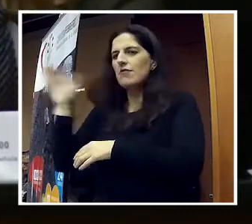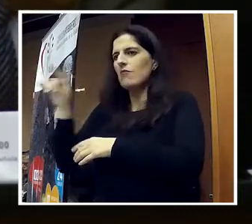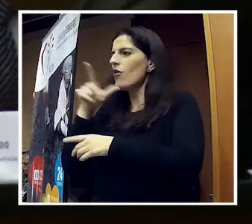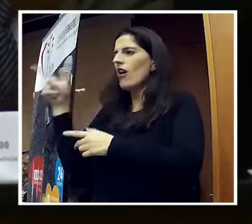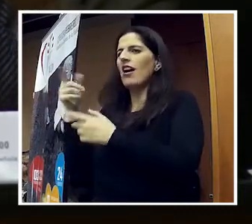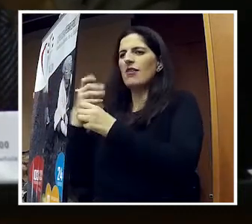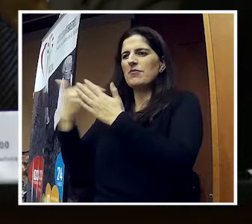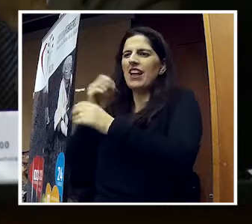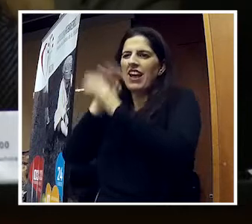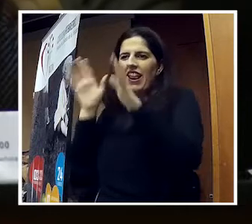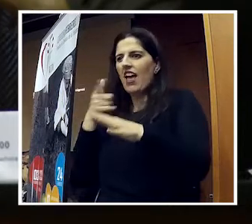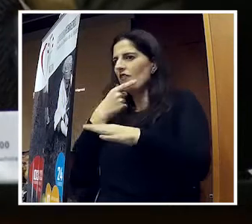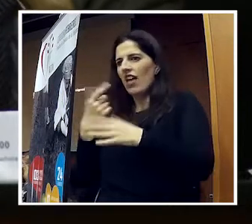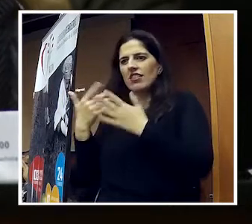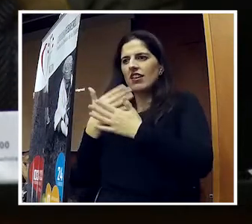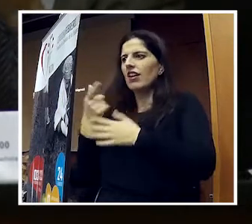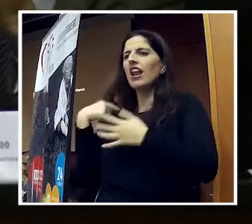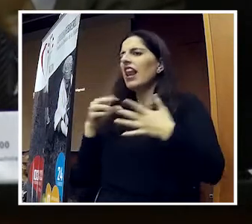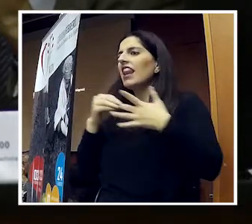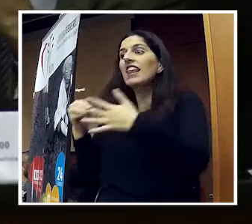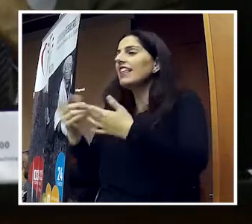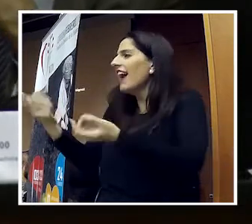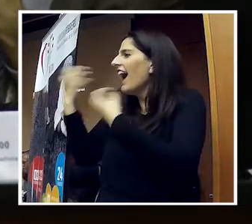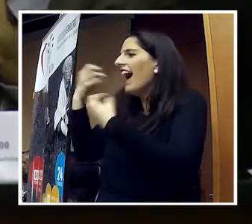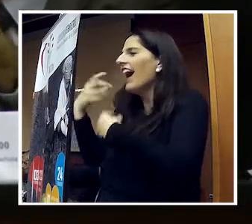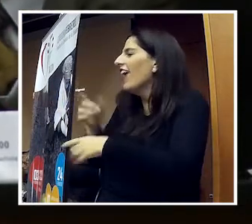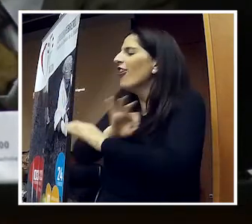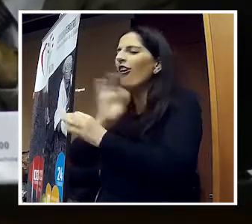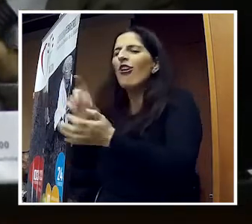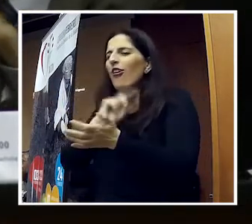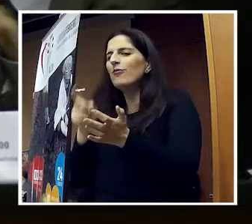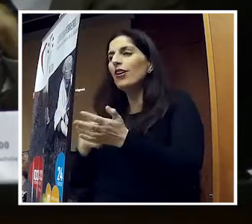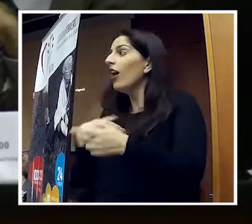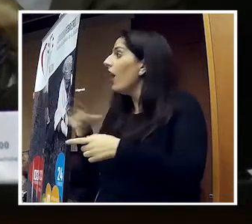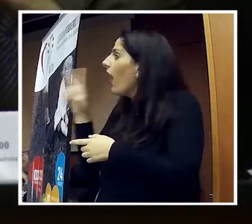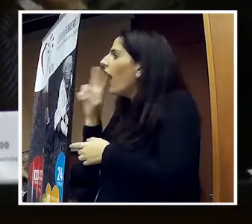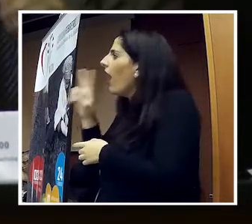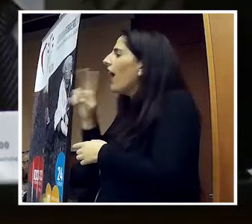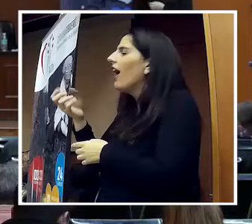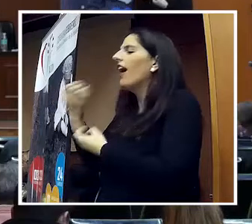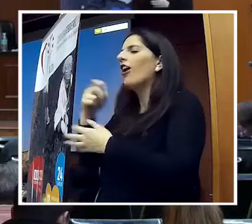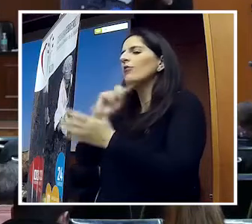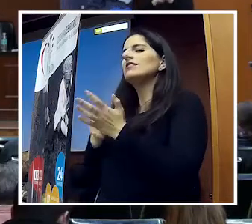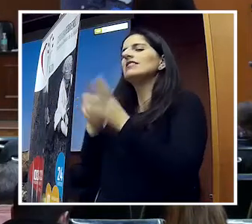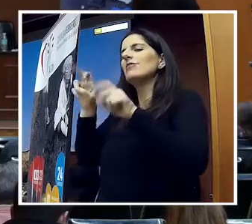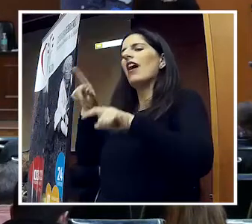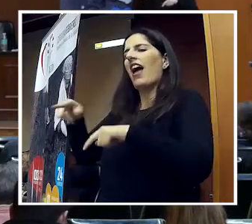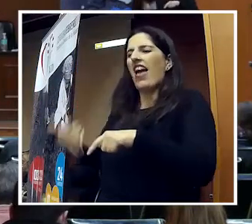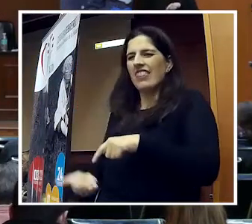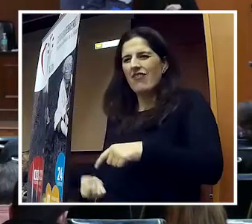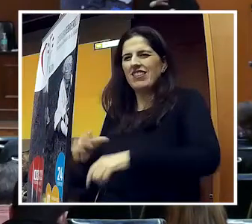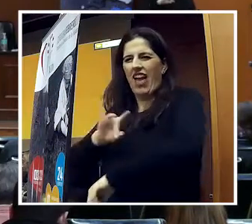Rafa, no sé por qué será, ¿no? Pero desde luego nuestro líder espiritual y es el que nos guía por el proceloso mundo de la diabetes. Por